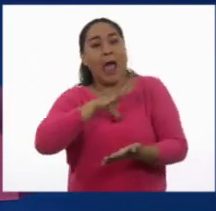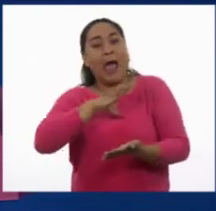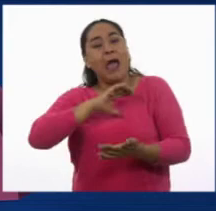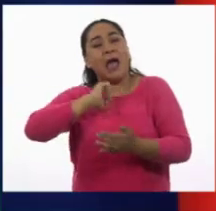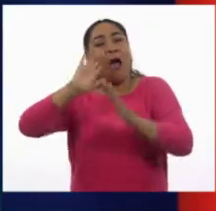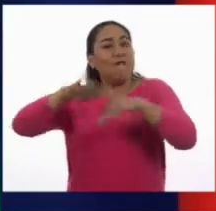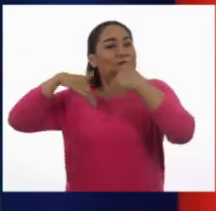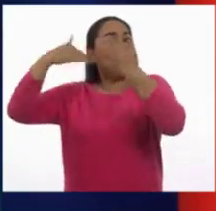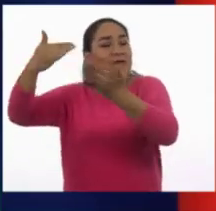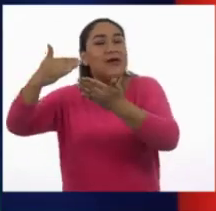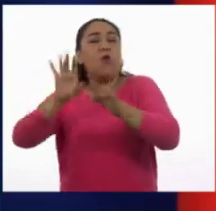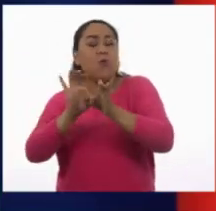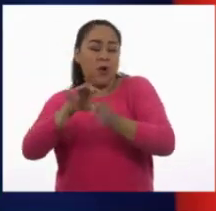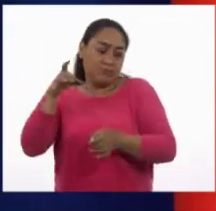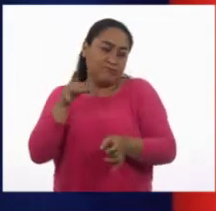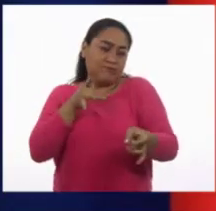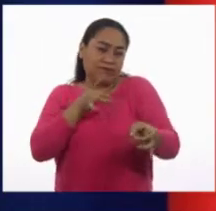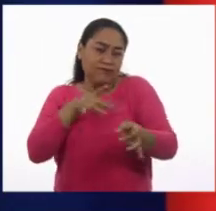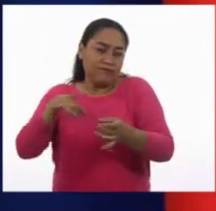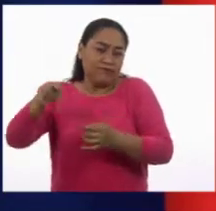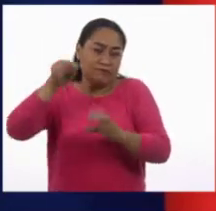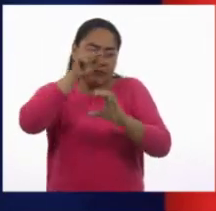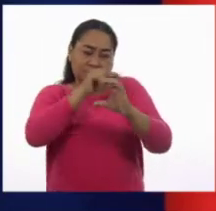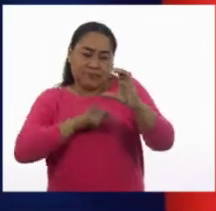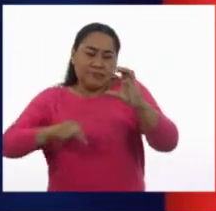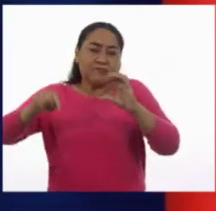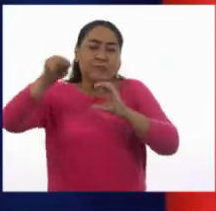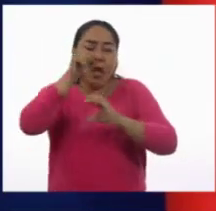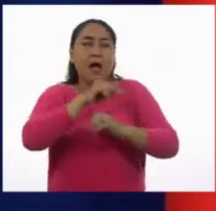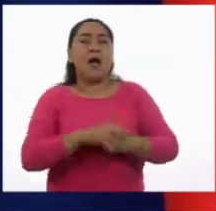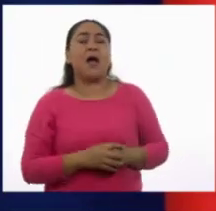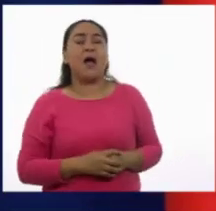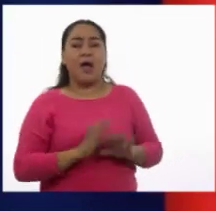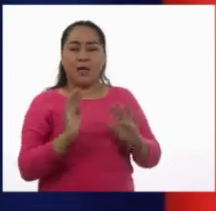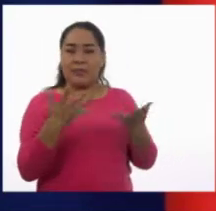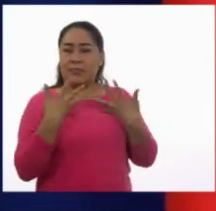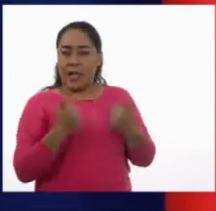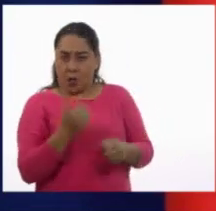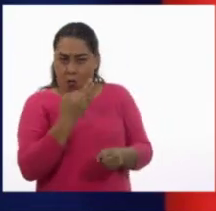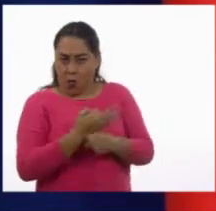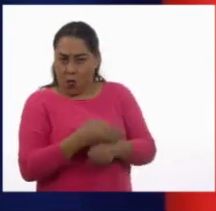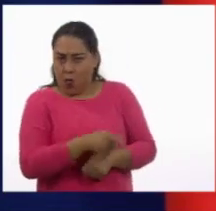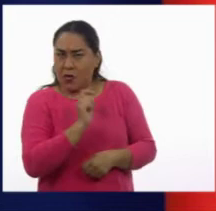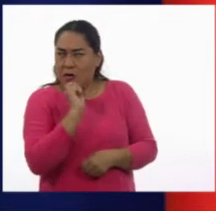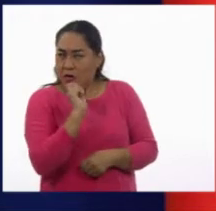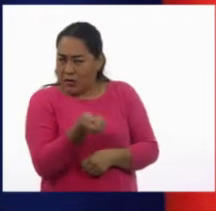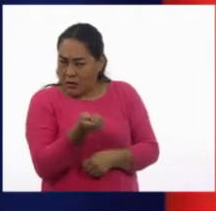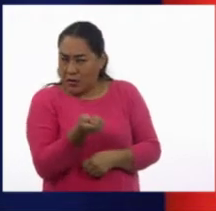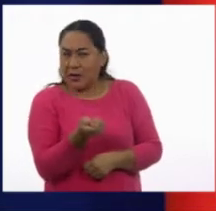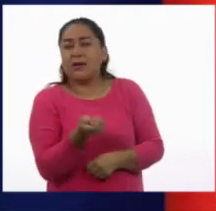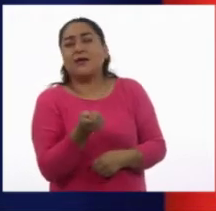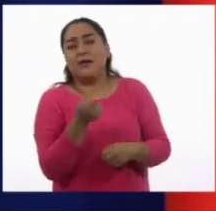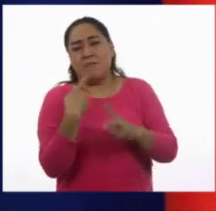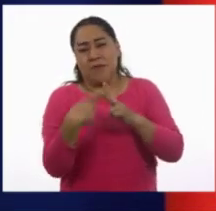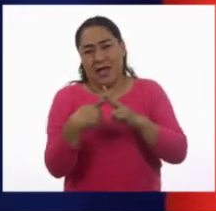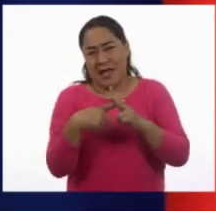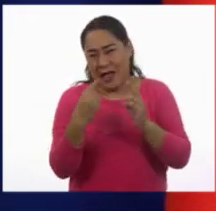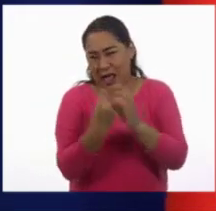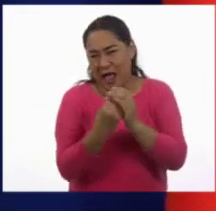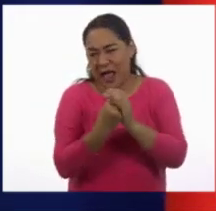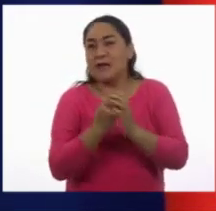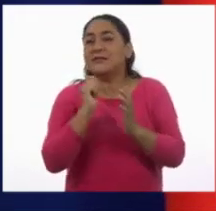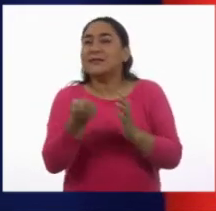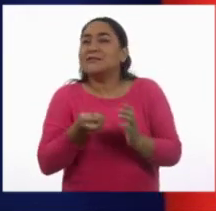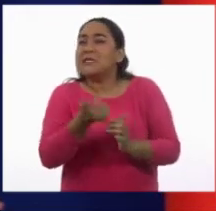artificiales. Muy bien. Y ya vi que el desafío matemático que vamos a abordar se llama batalla naval. ¿A poco no también